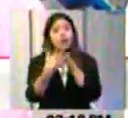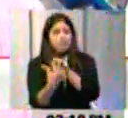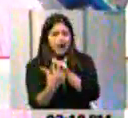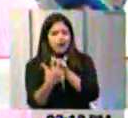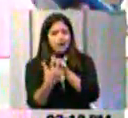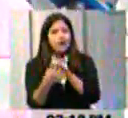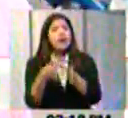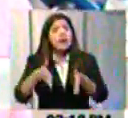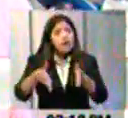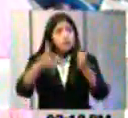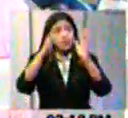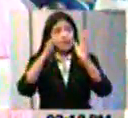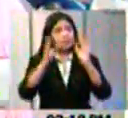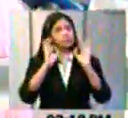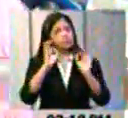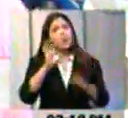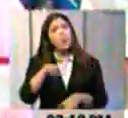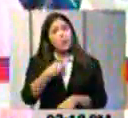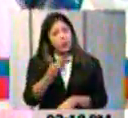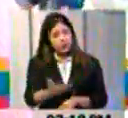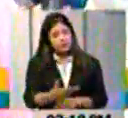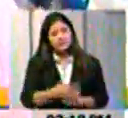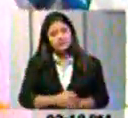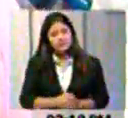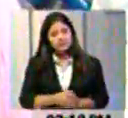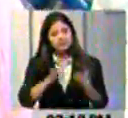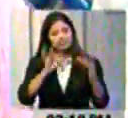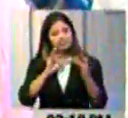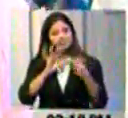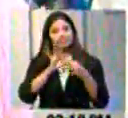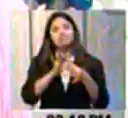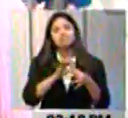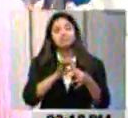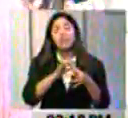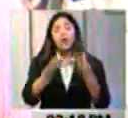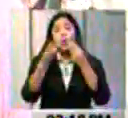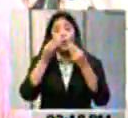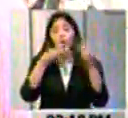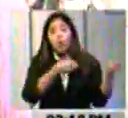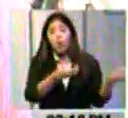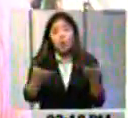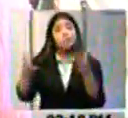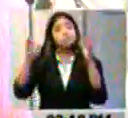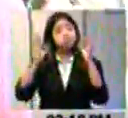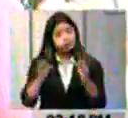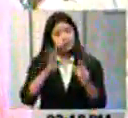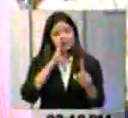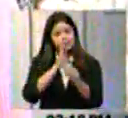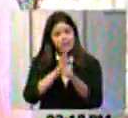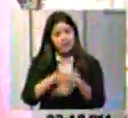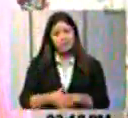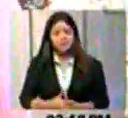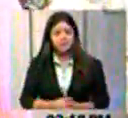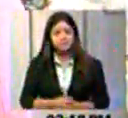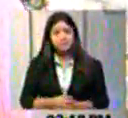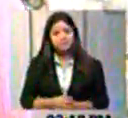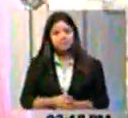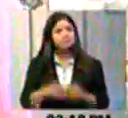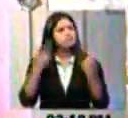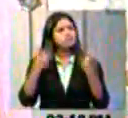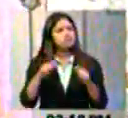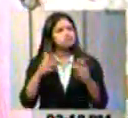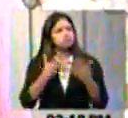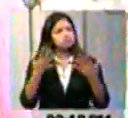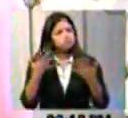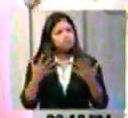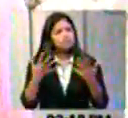su edificio, para que puedan entonces acercarse estos productos alimenticios de forma directa. De lo que se trata es